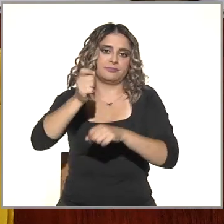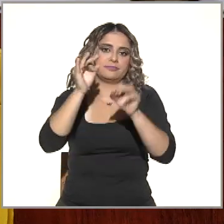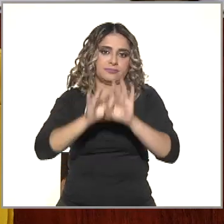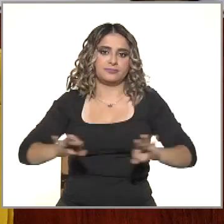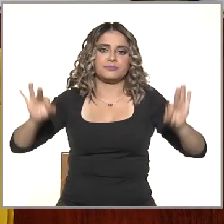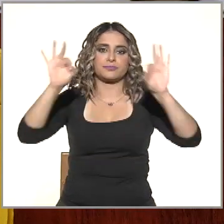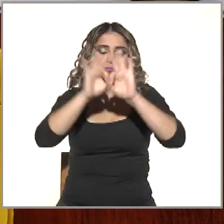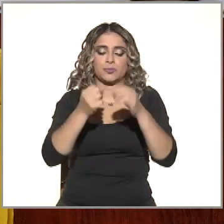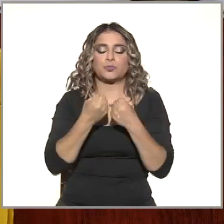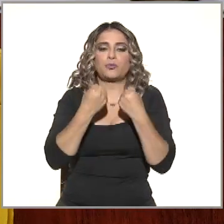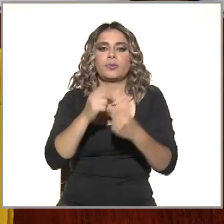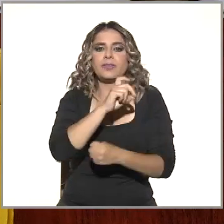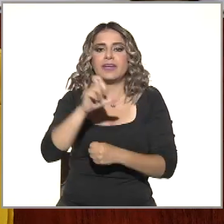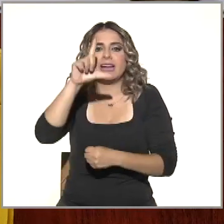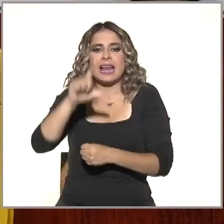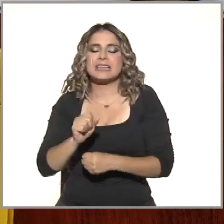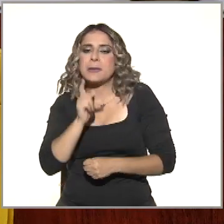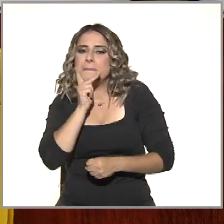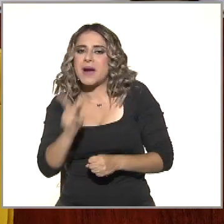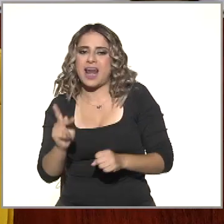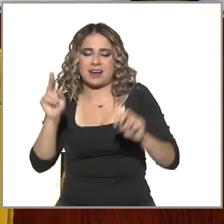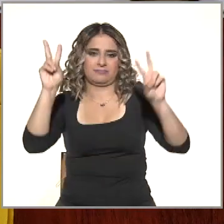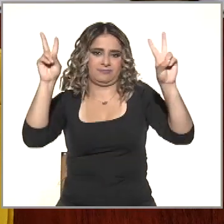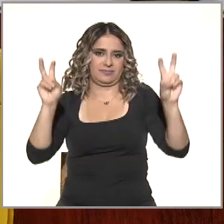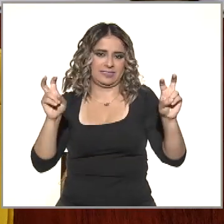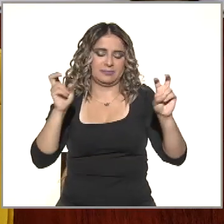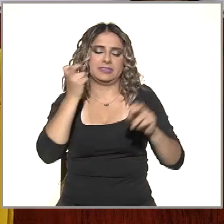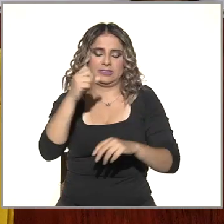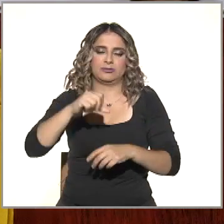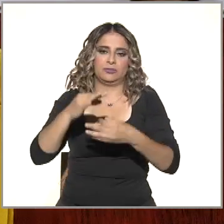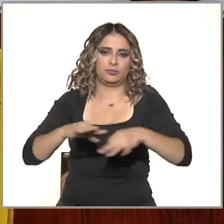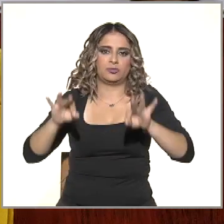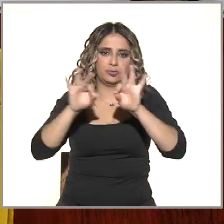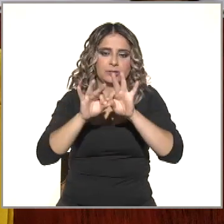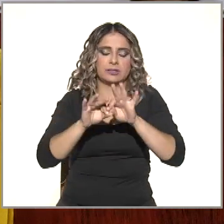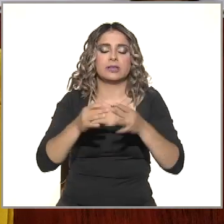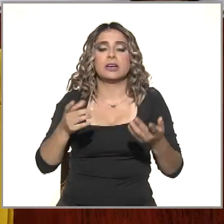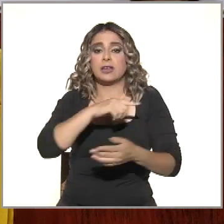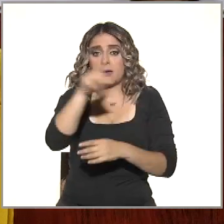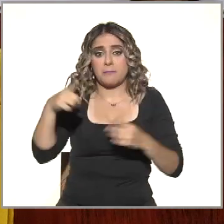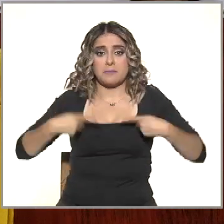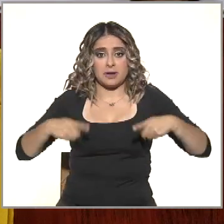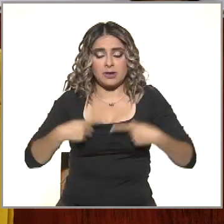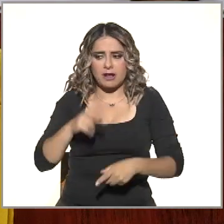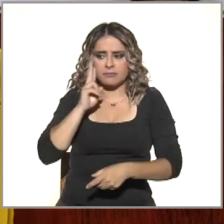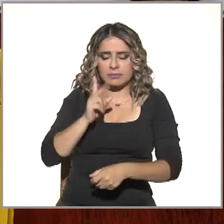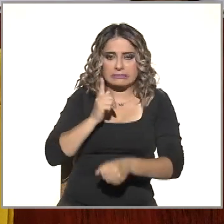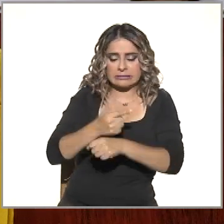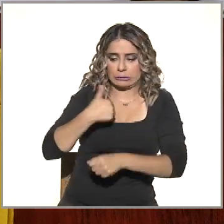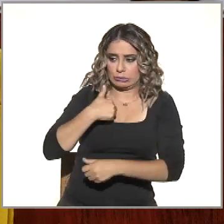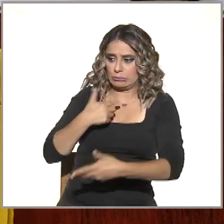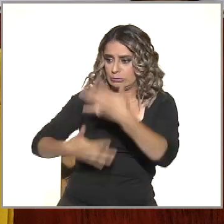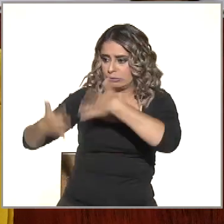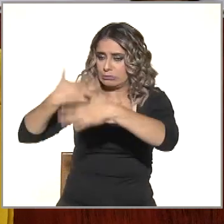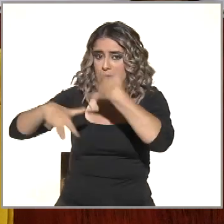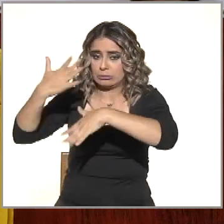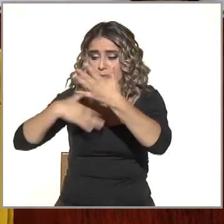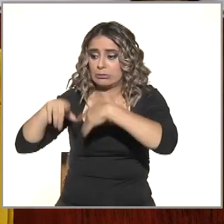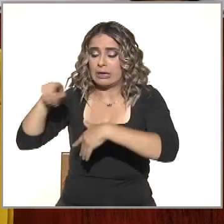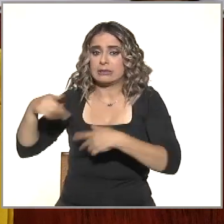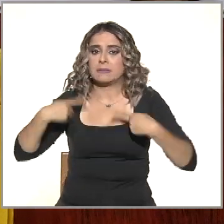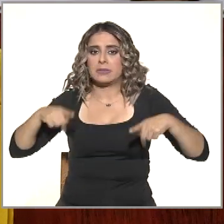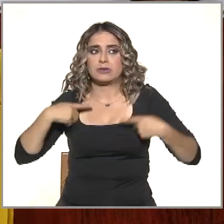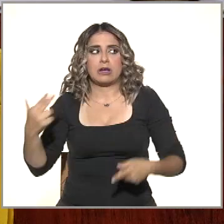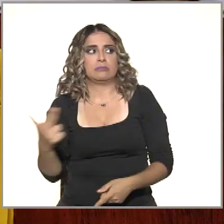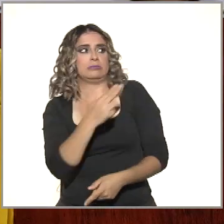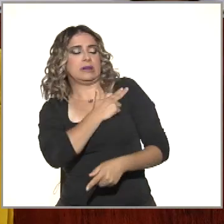del poder de las palabras. ¿Qué es lo que sucede? ¿Qué tanto nos damos cuenta de que nuestra palabra puede marcar la vida de